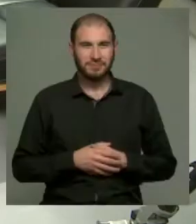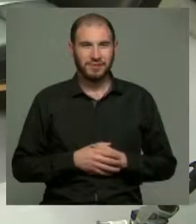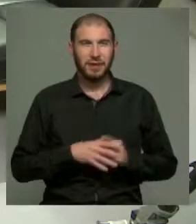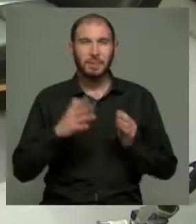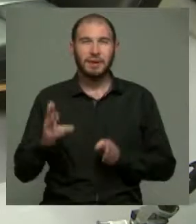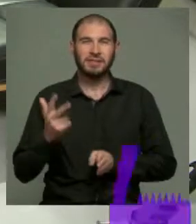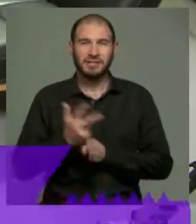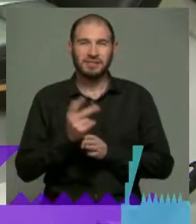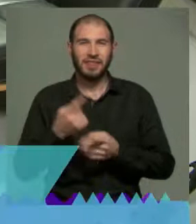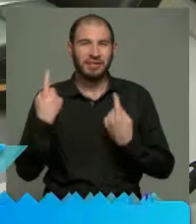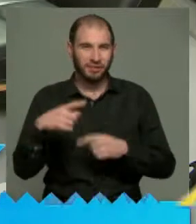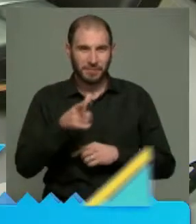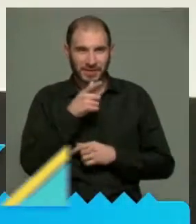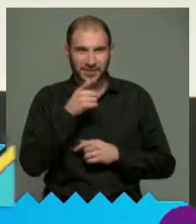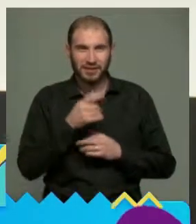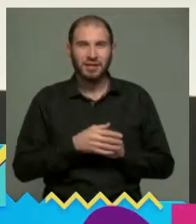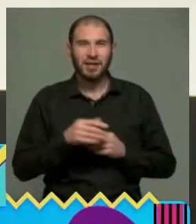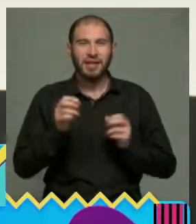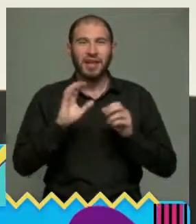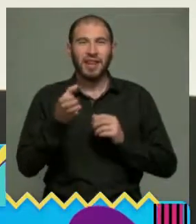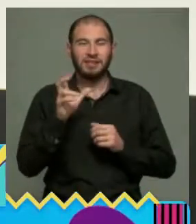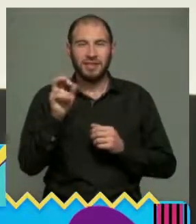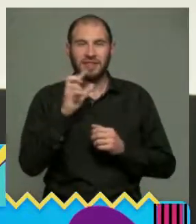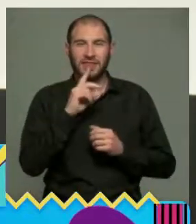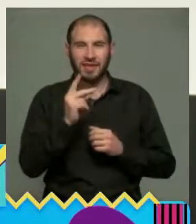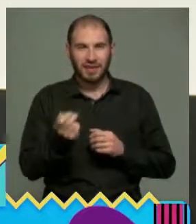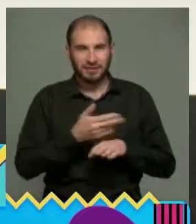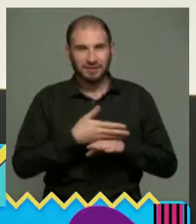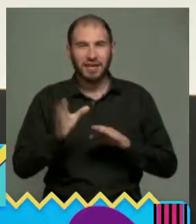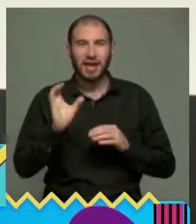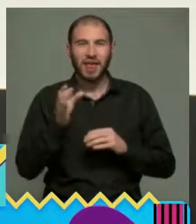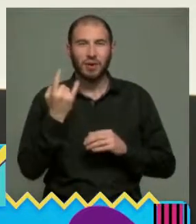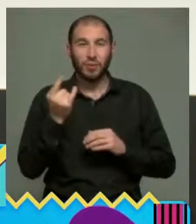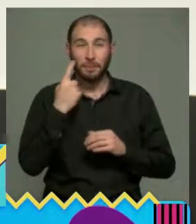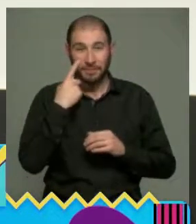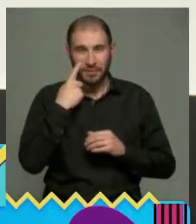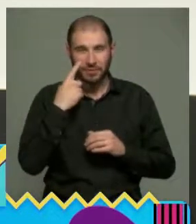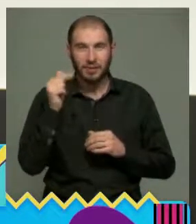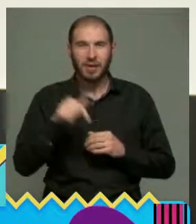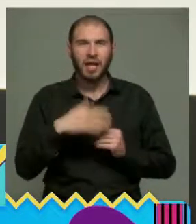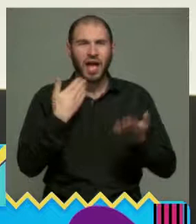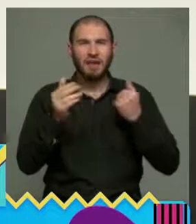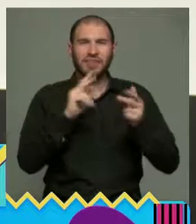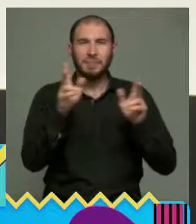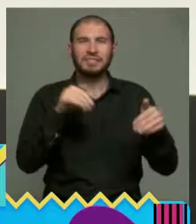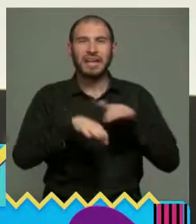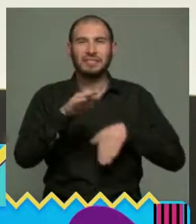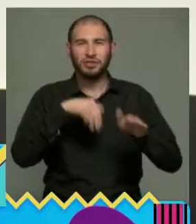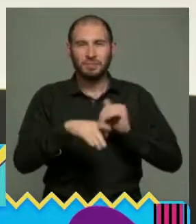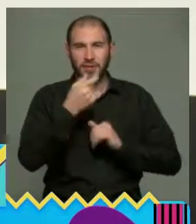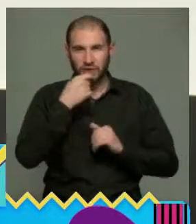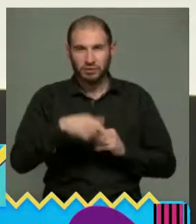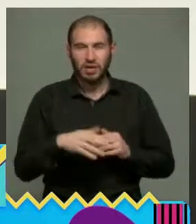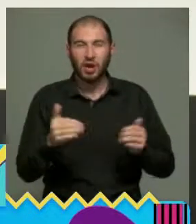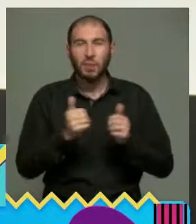Tercer bloque de Distintos Parecidos, seguimos por el canal 30 de la televisión digital abierta, Señal U. En vivo estamos justamente hablando de tránsito de Mendoza